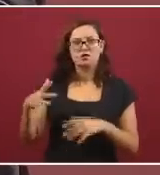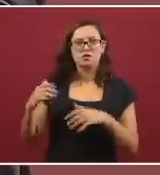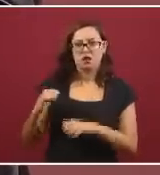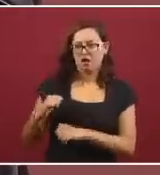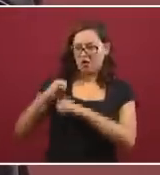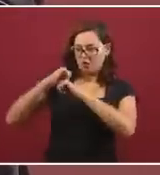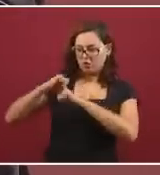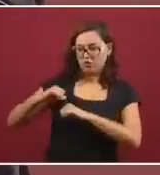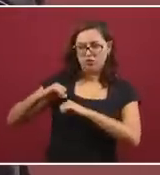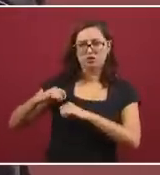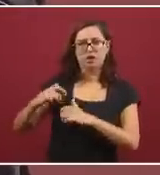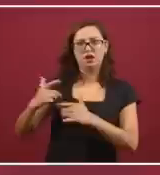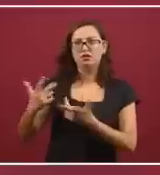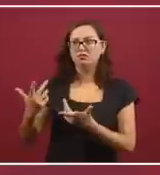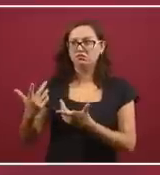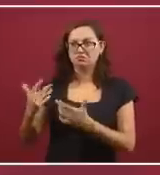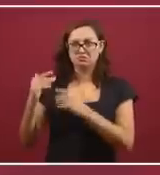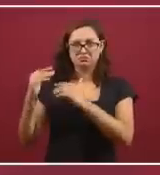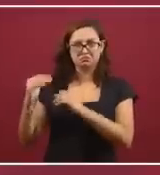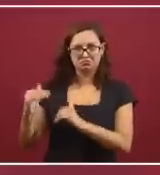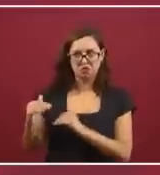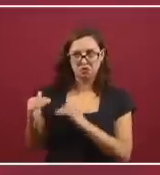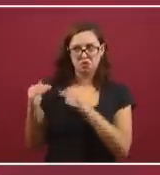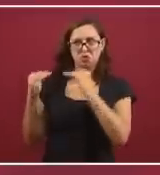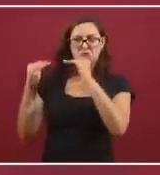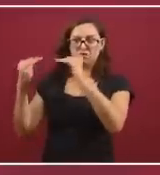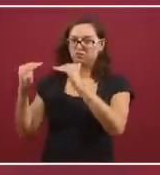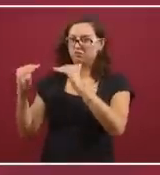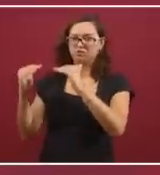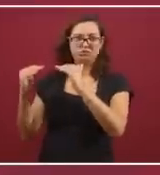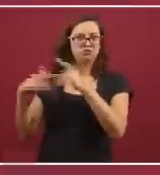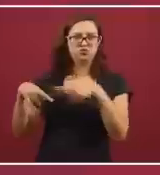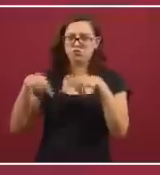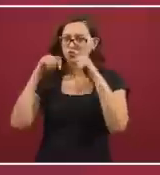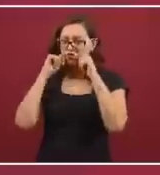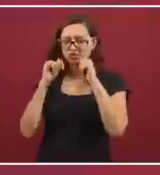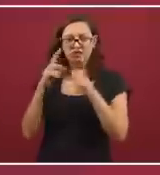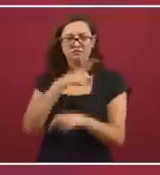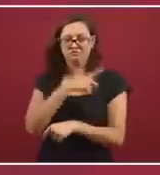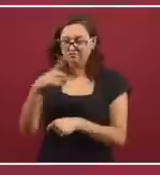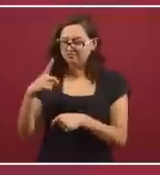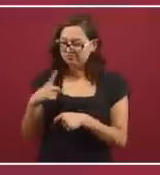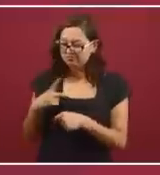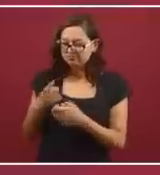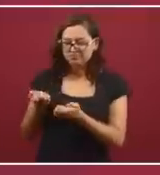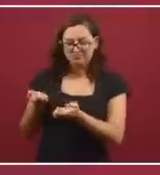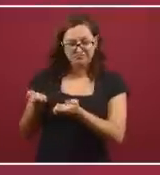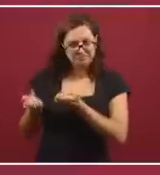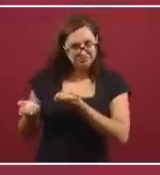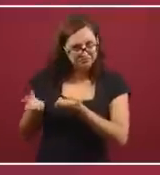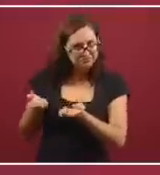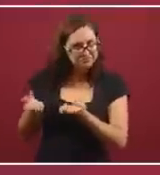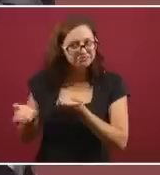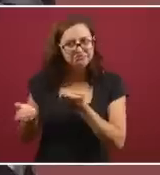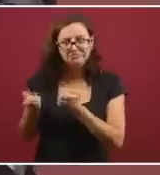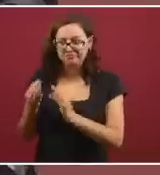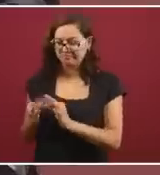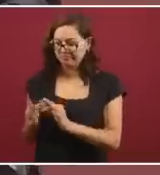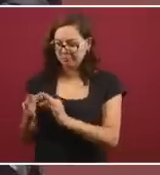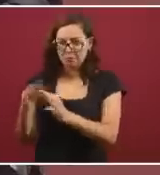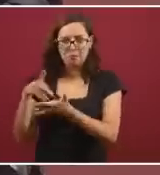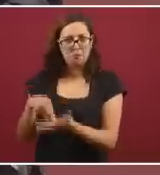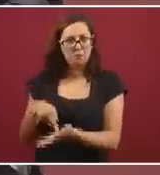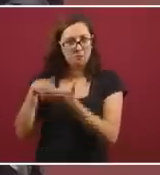tienen que y mantener el peso tienen que este